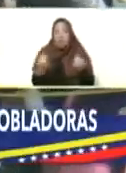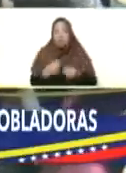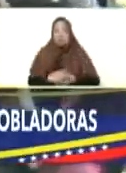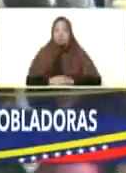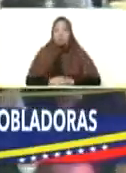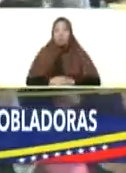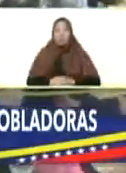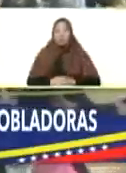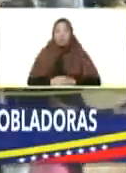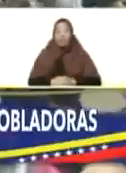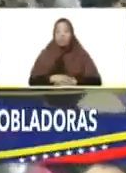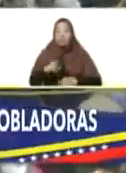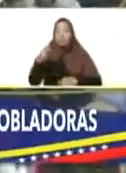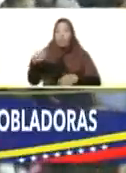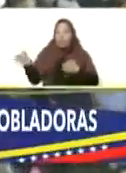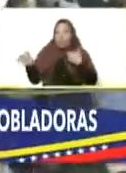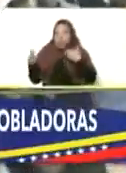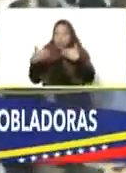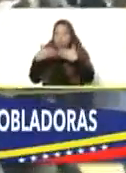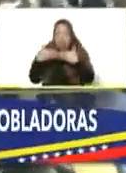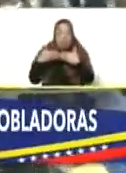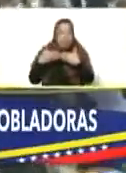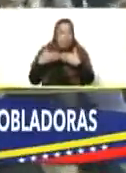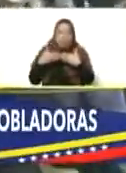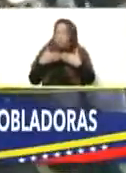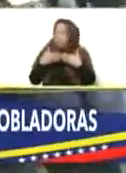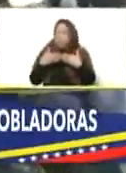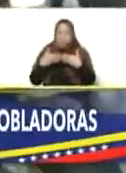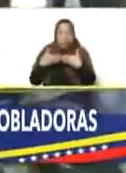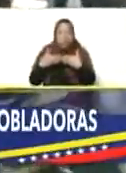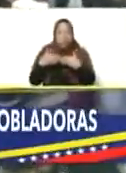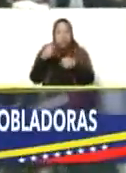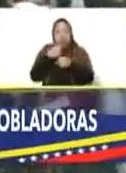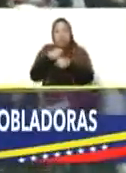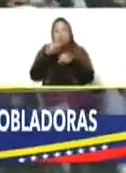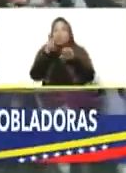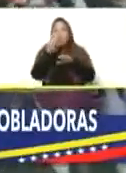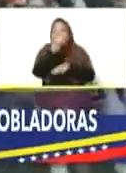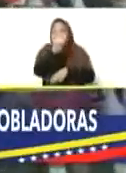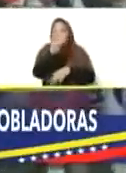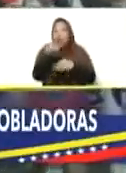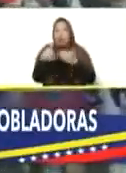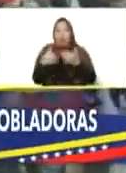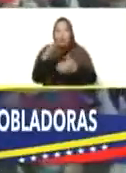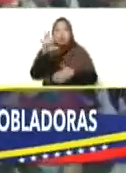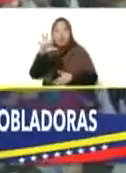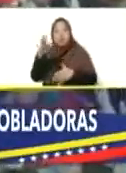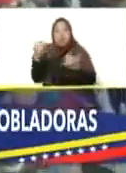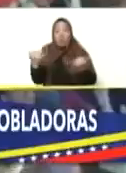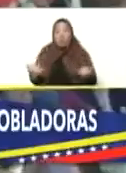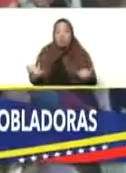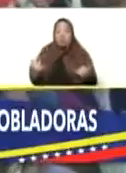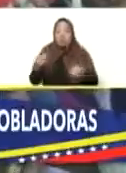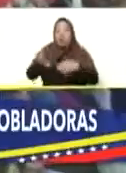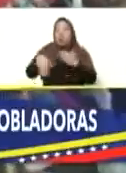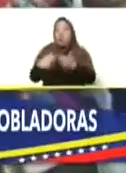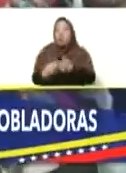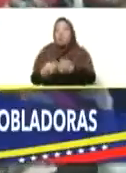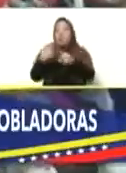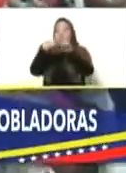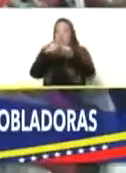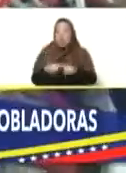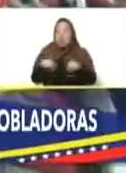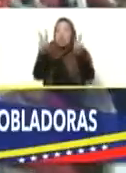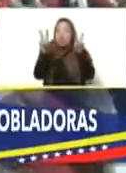embargo no nos quedamos encerradas siempre bueno si éramos tres y éramos cuatro o cinco y ahorita bueno ya estamos retomando el camino